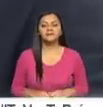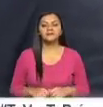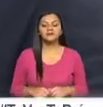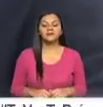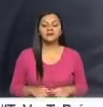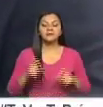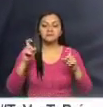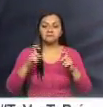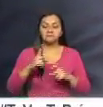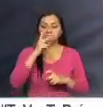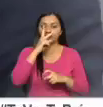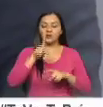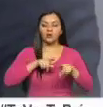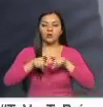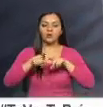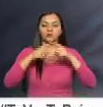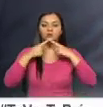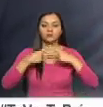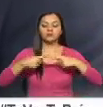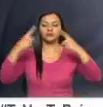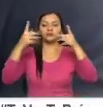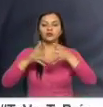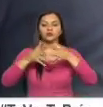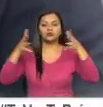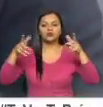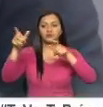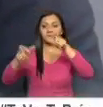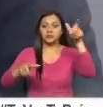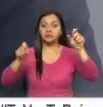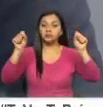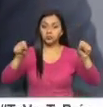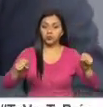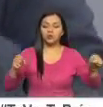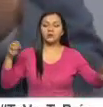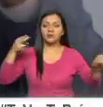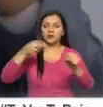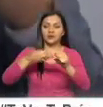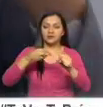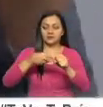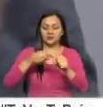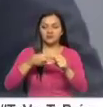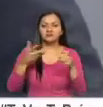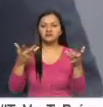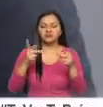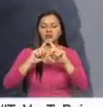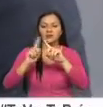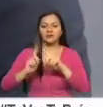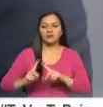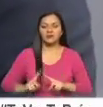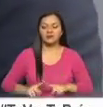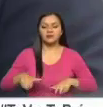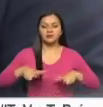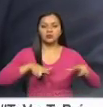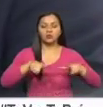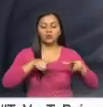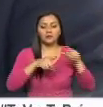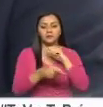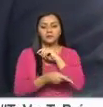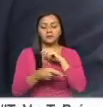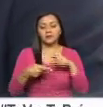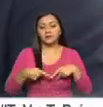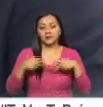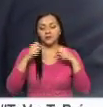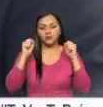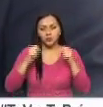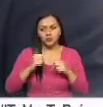este concurso convocará a una amplia gama de participantes desde distintos espacios de la vida que con